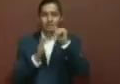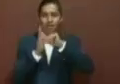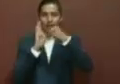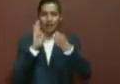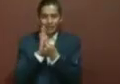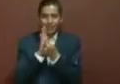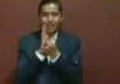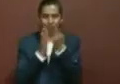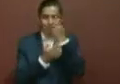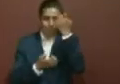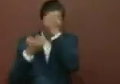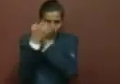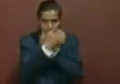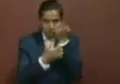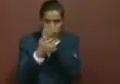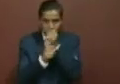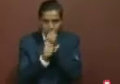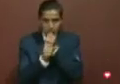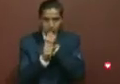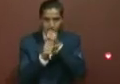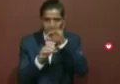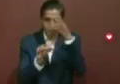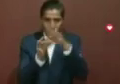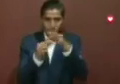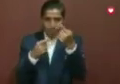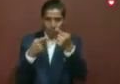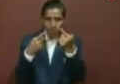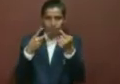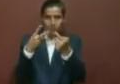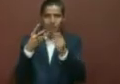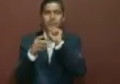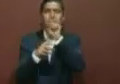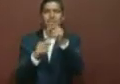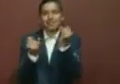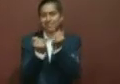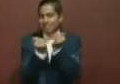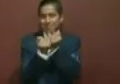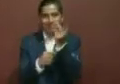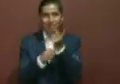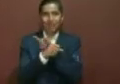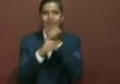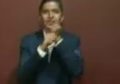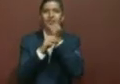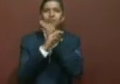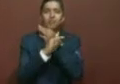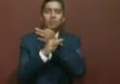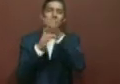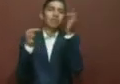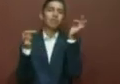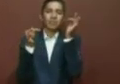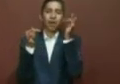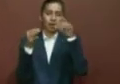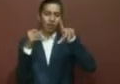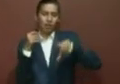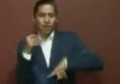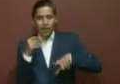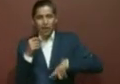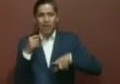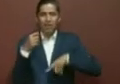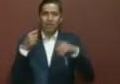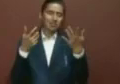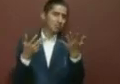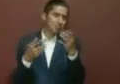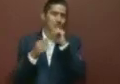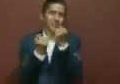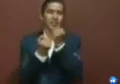de una revisión puntual. Lo mismo sucede con los informes de los gobernadores, sucede con